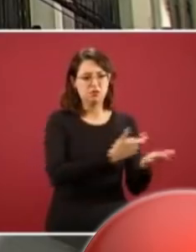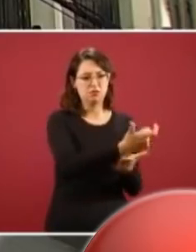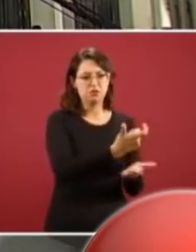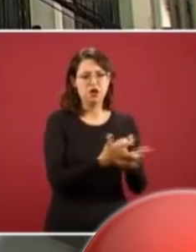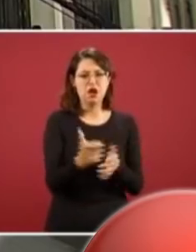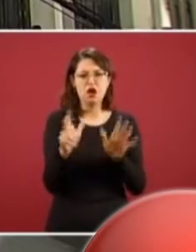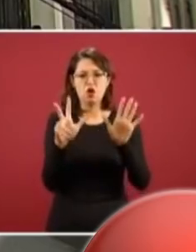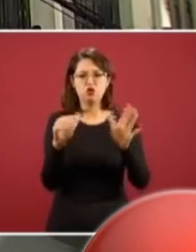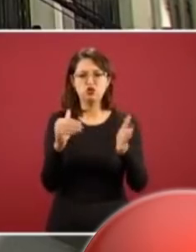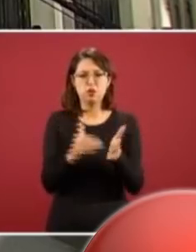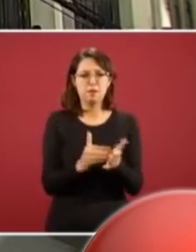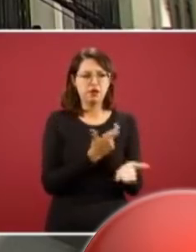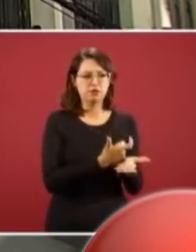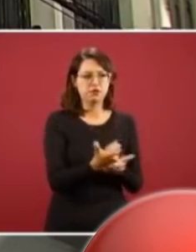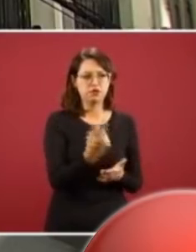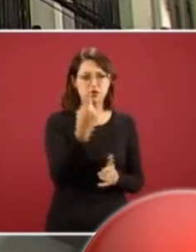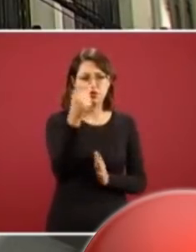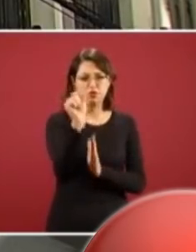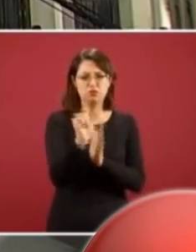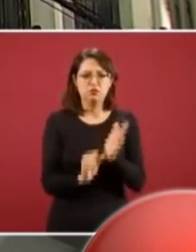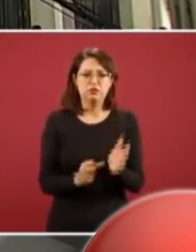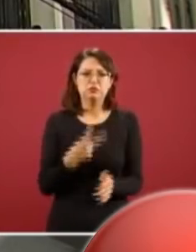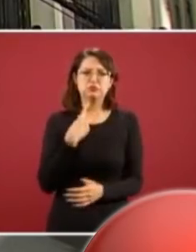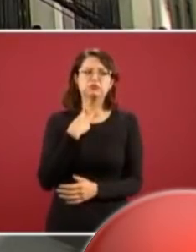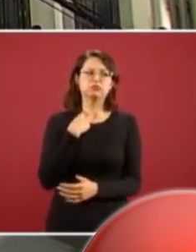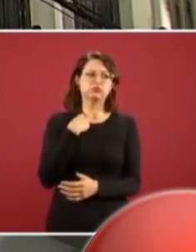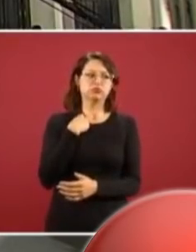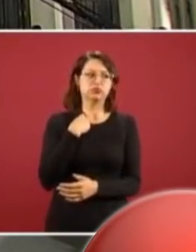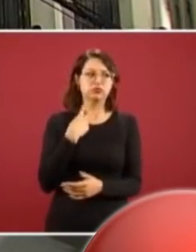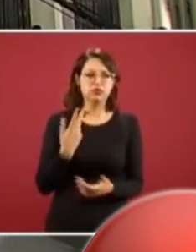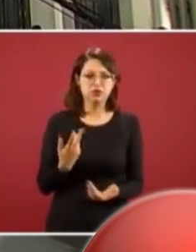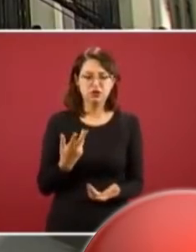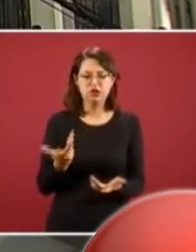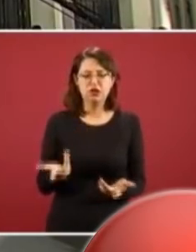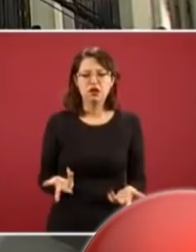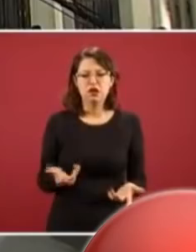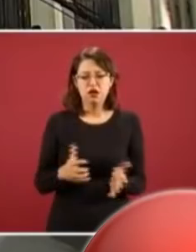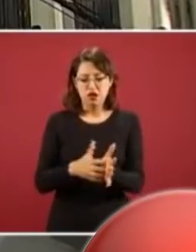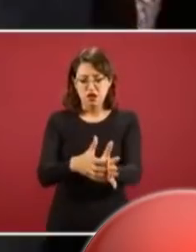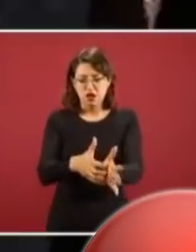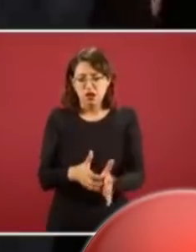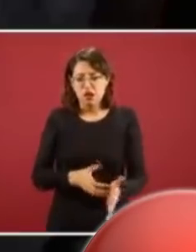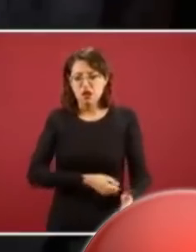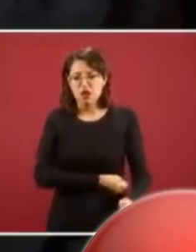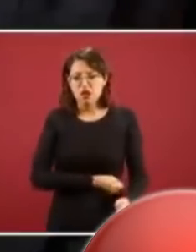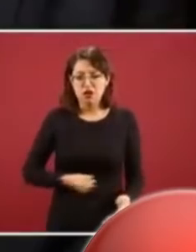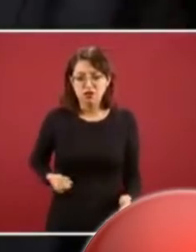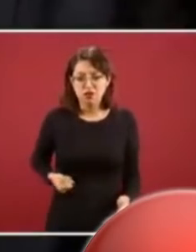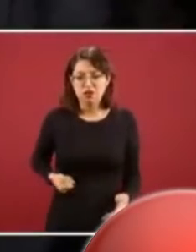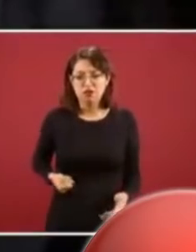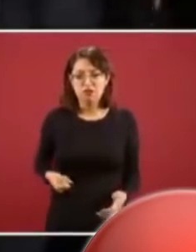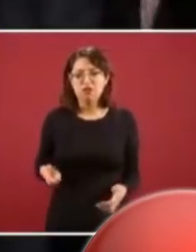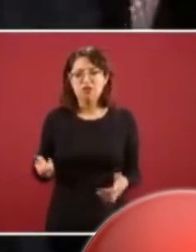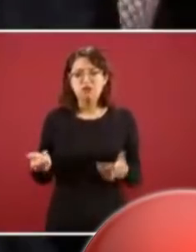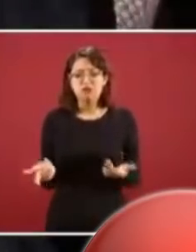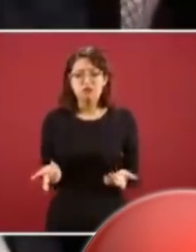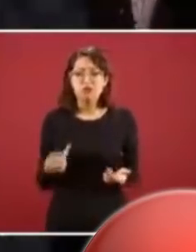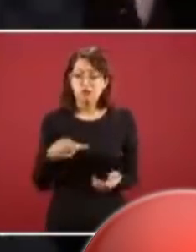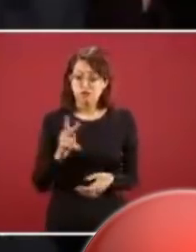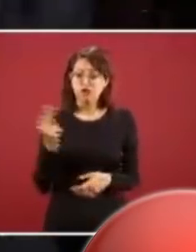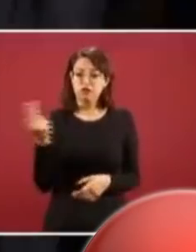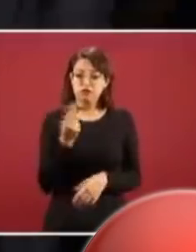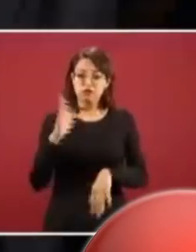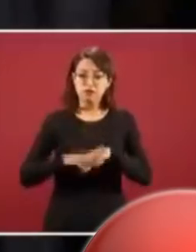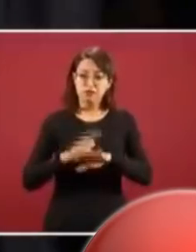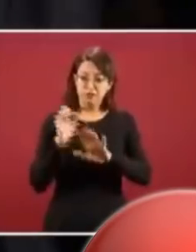Entonces es un área que quizás, contrario a la austeridad o a lo que usted ha manejado aquí, sí requiere un poco